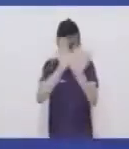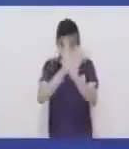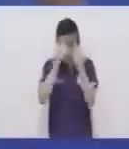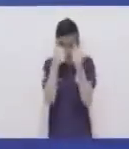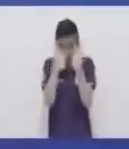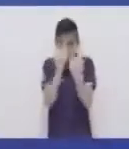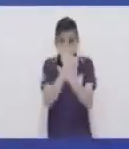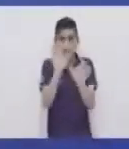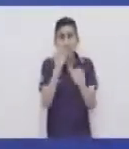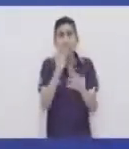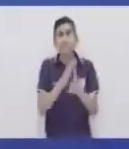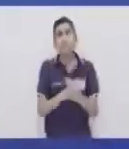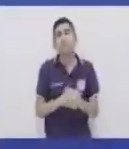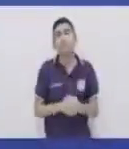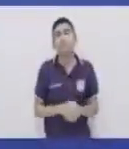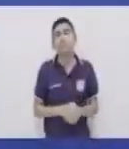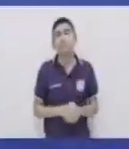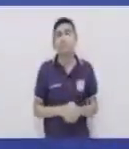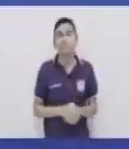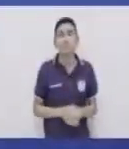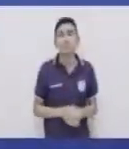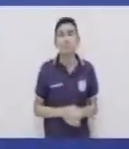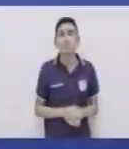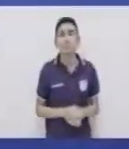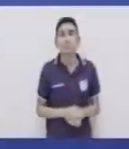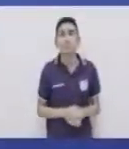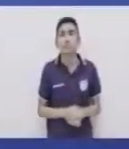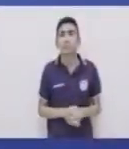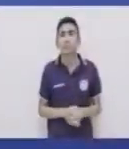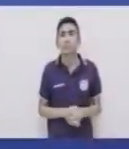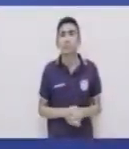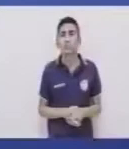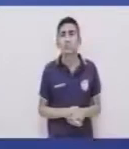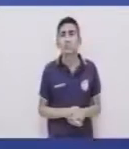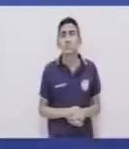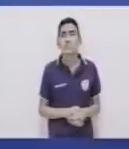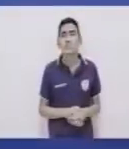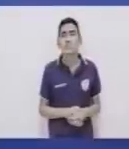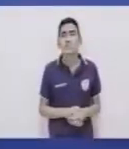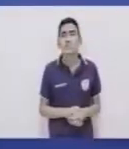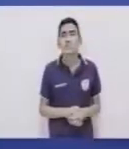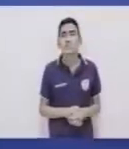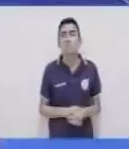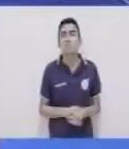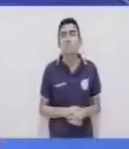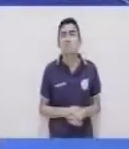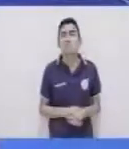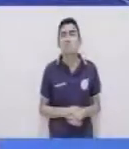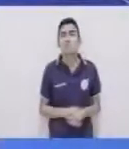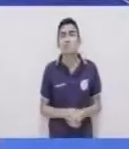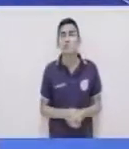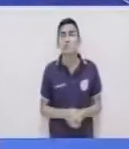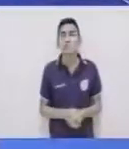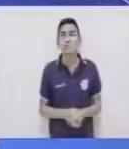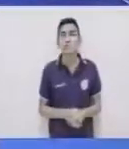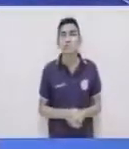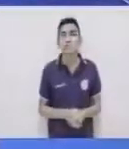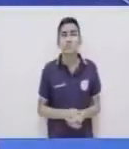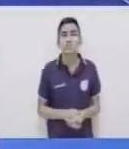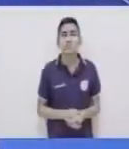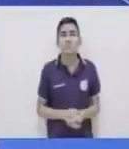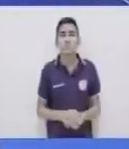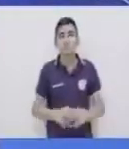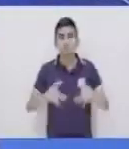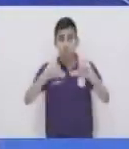bien, vamos a hacer lo siguiente. Para volver a la calma, vamos a colocar nuestro aro y vamos a